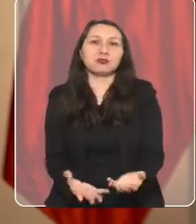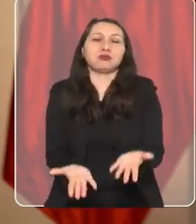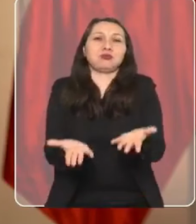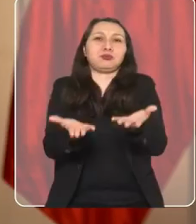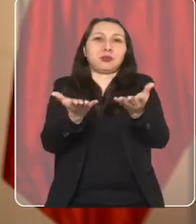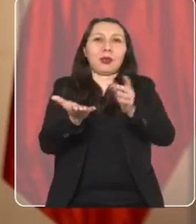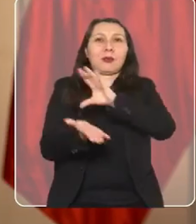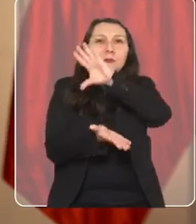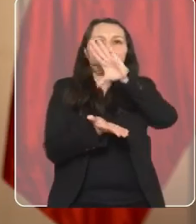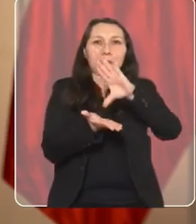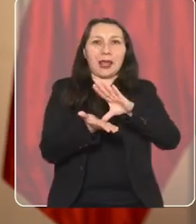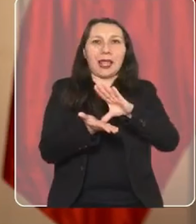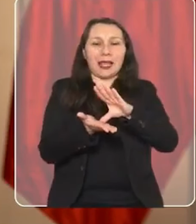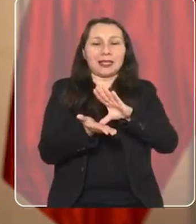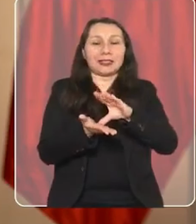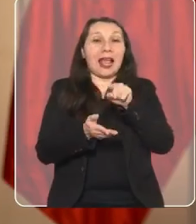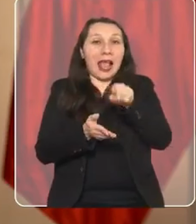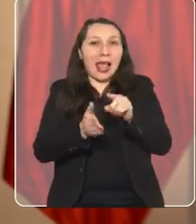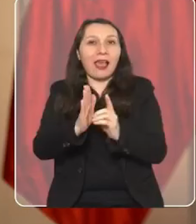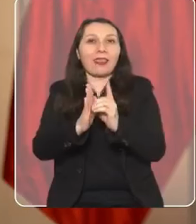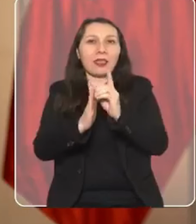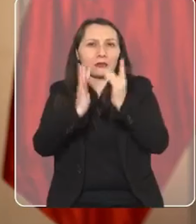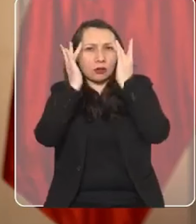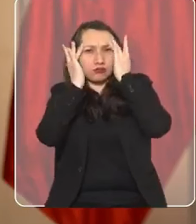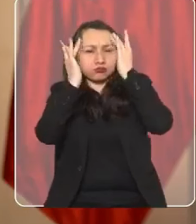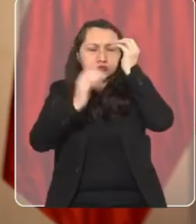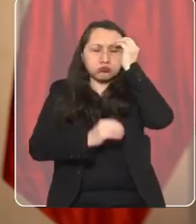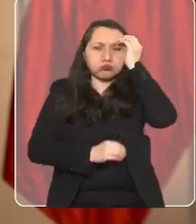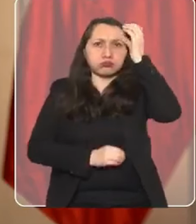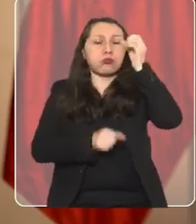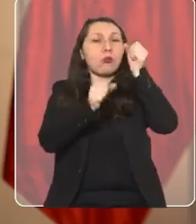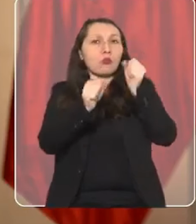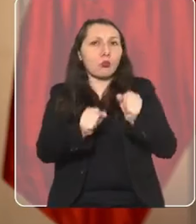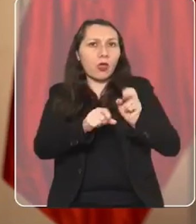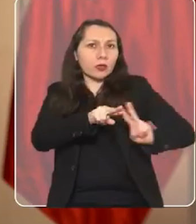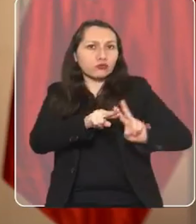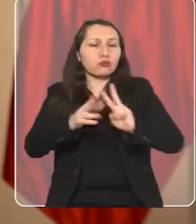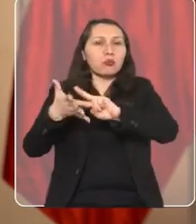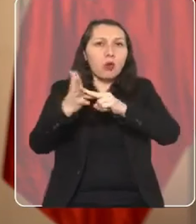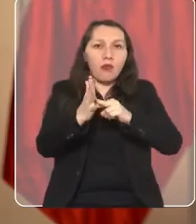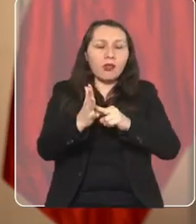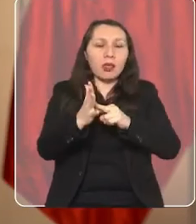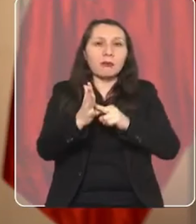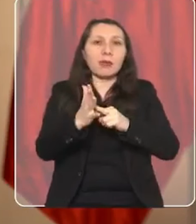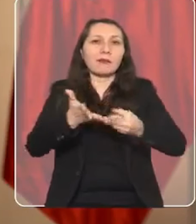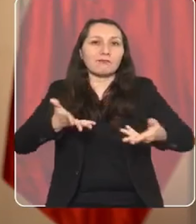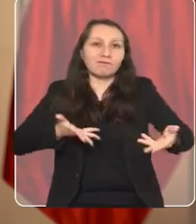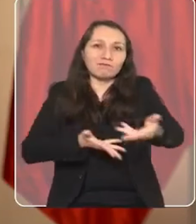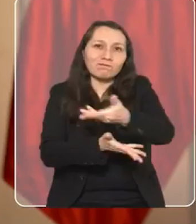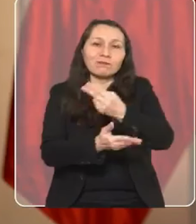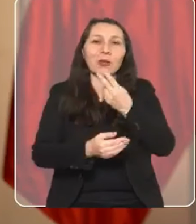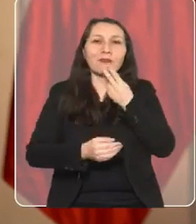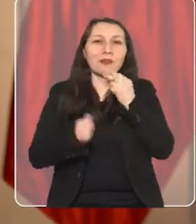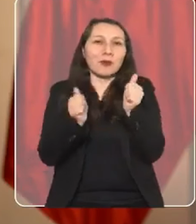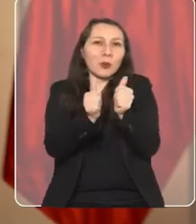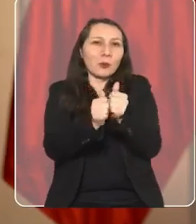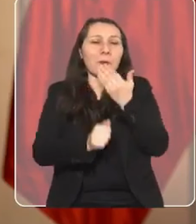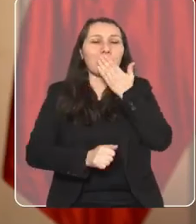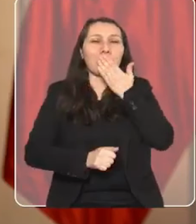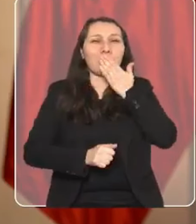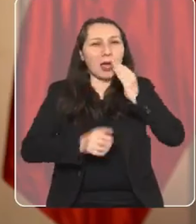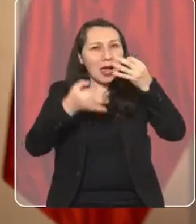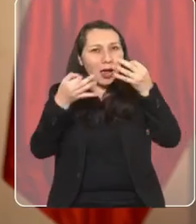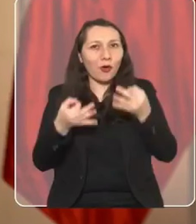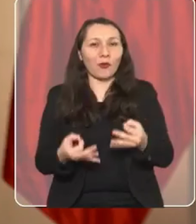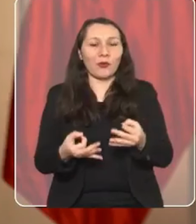país es allí donde se desarrollan conocimientos y también la capacidad de resolver problemas y de convivir mejor y de